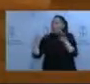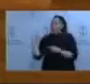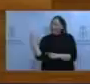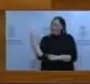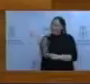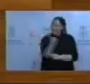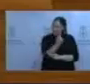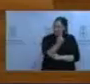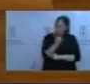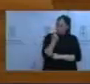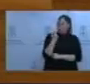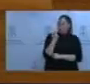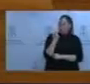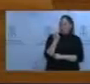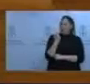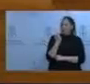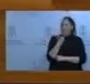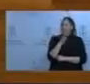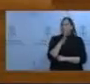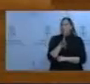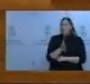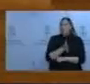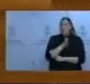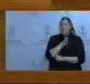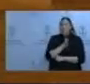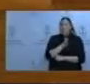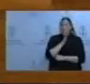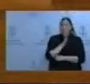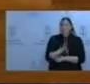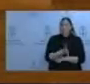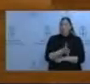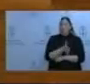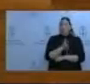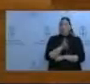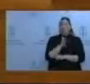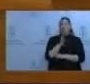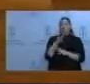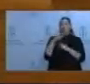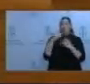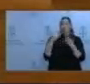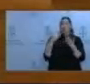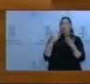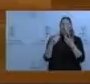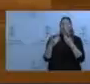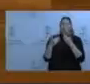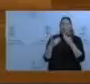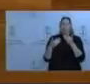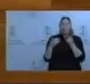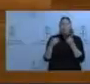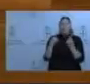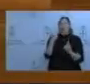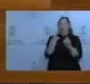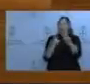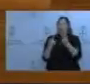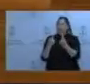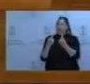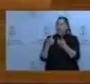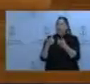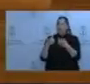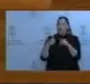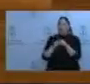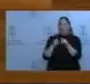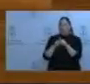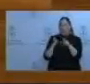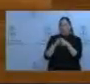su presupuesto a día de hoy, porque ha habido un proceso en algunos entes de fusión o de reestructuración